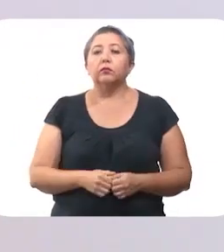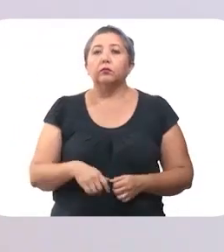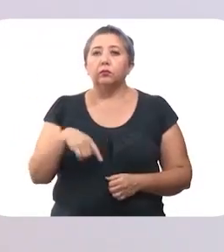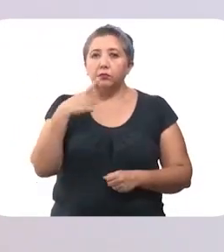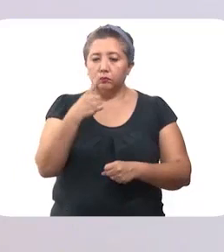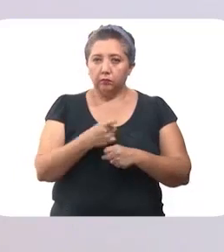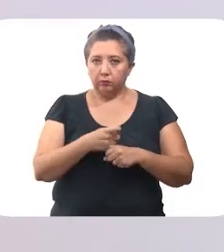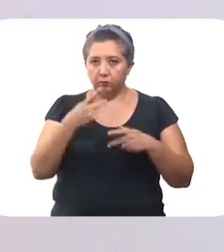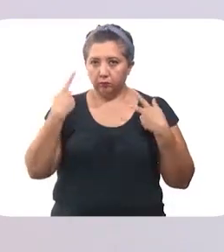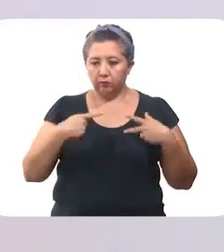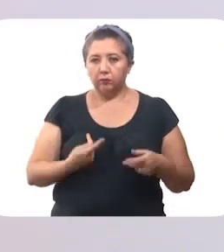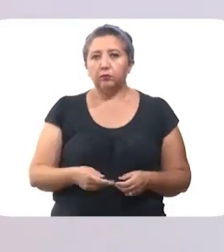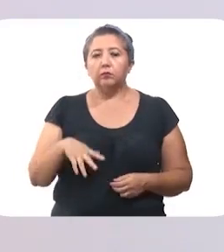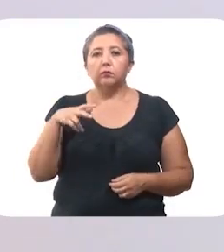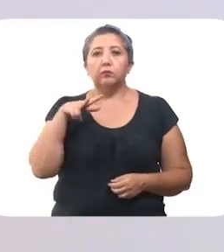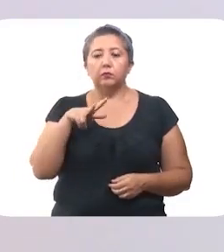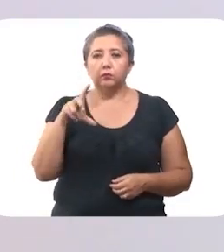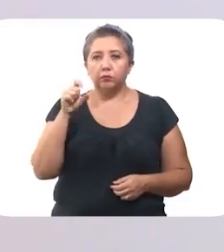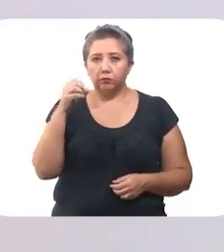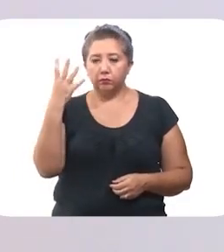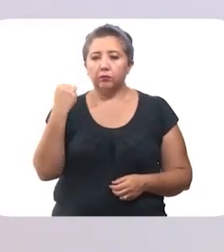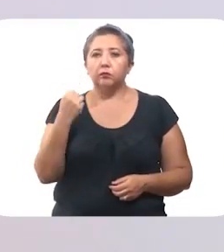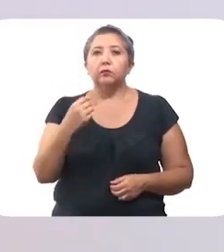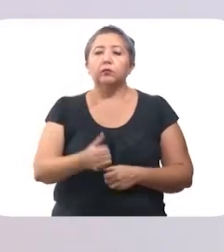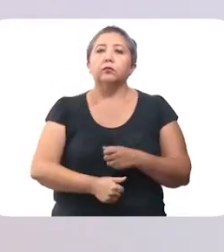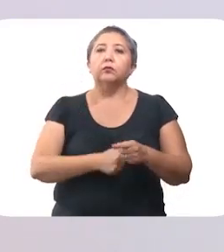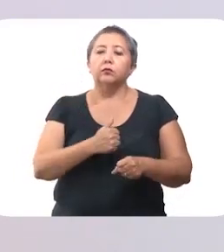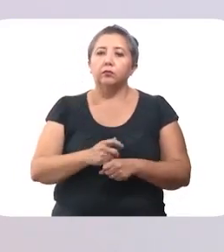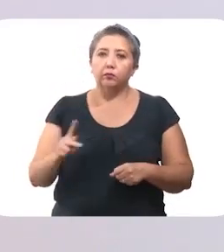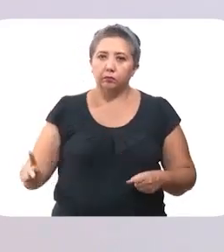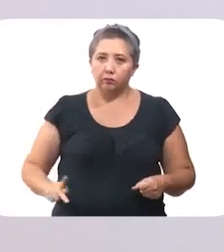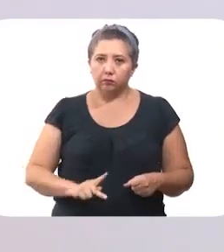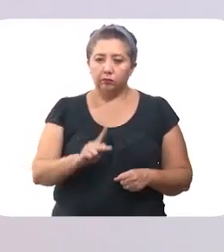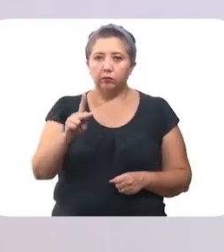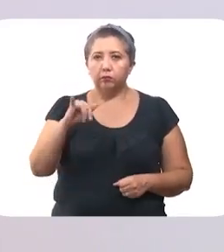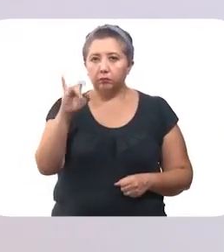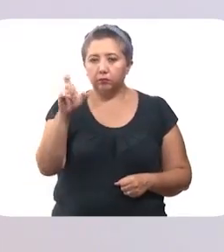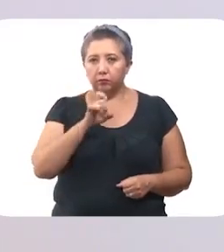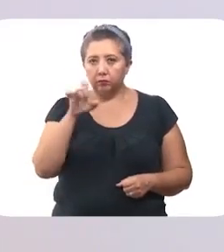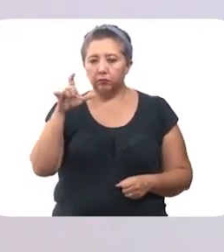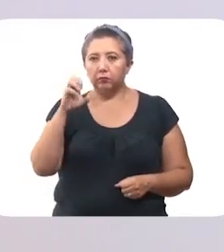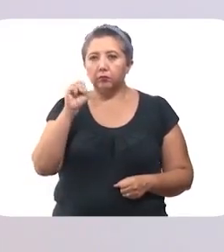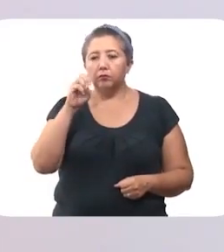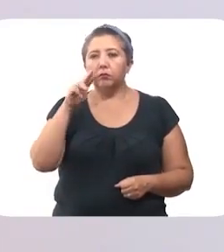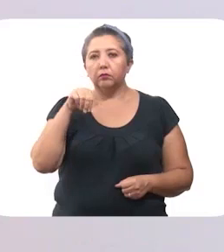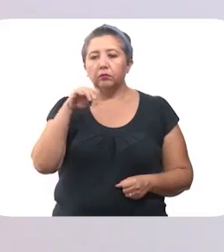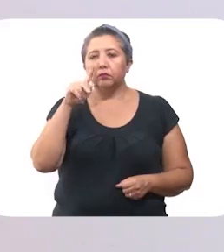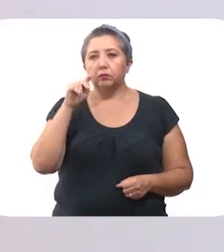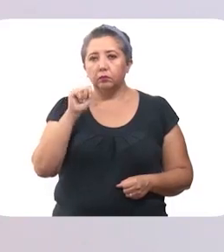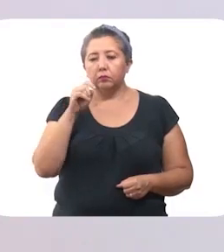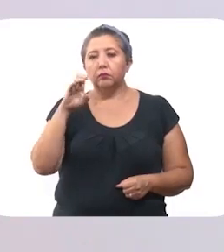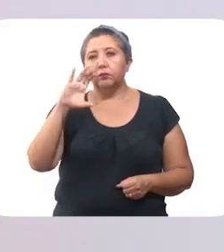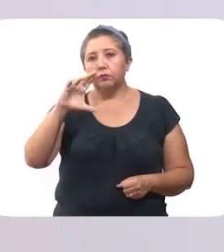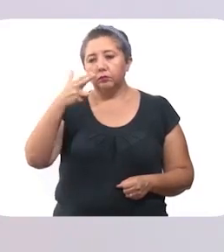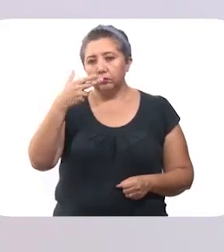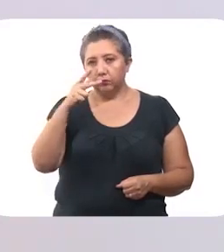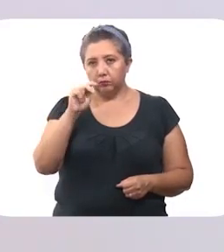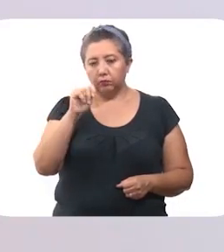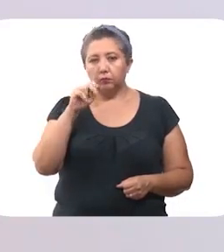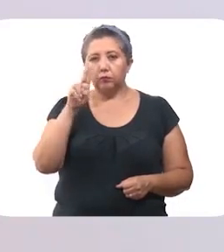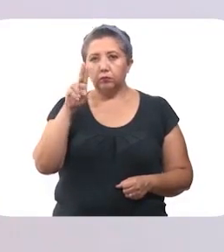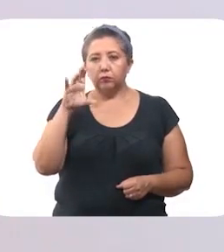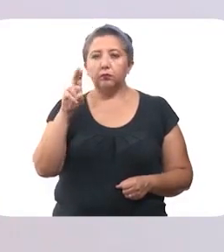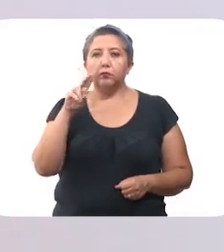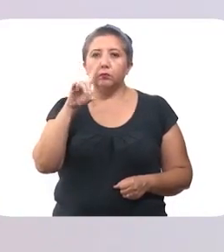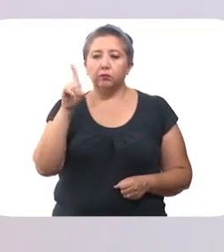de primeras dosis para personas de 18 a 29 años en los municipios de Ixil, Canzacap, Calotmul, Chapap, Ucú y